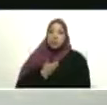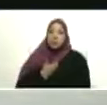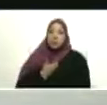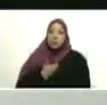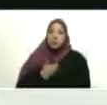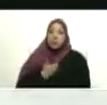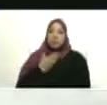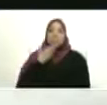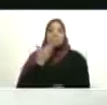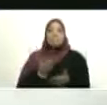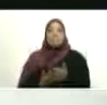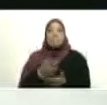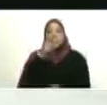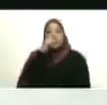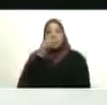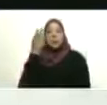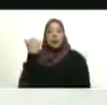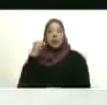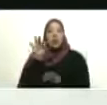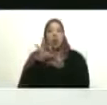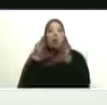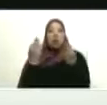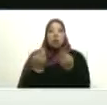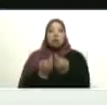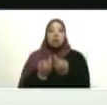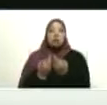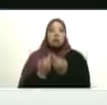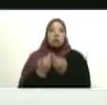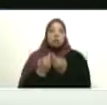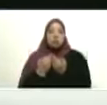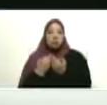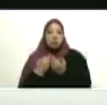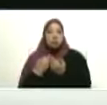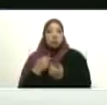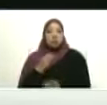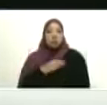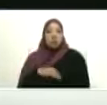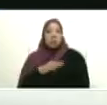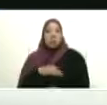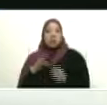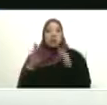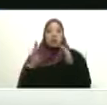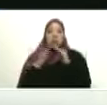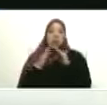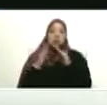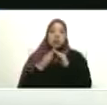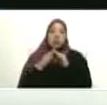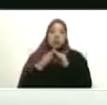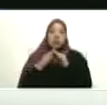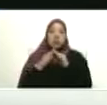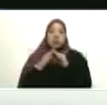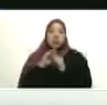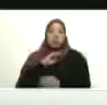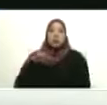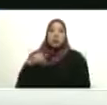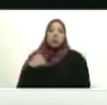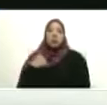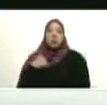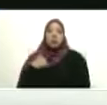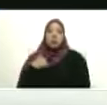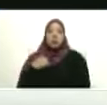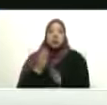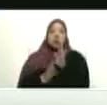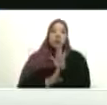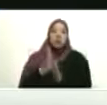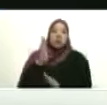título de propiedad a la familia por parte de la Gran Misión Vivienda Venezuela, y podamos nosotros